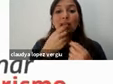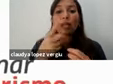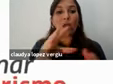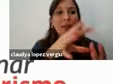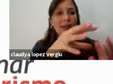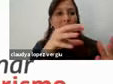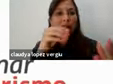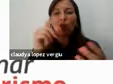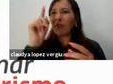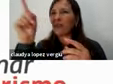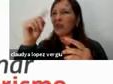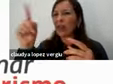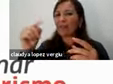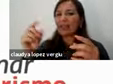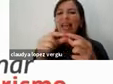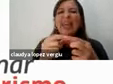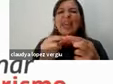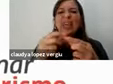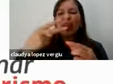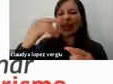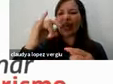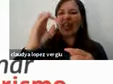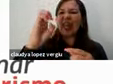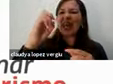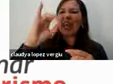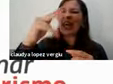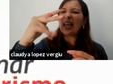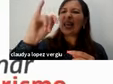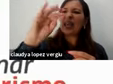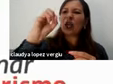de diferentes jengibres y también,